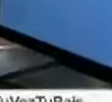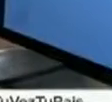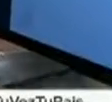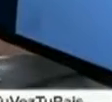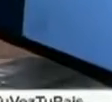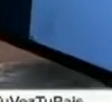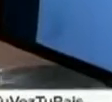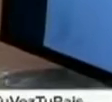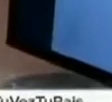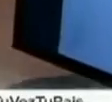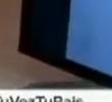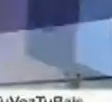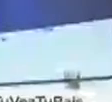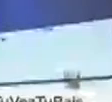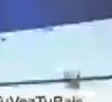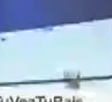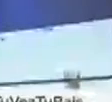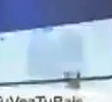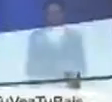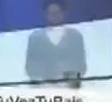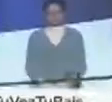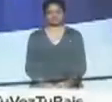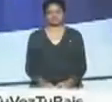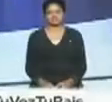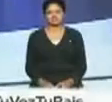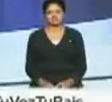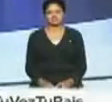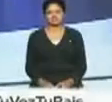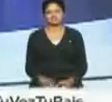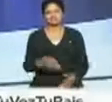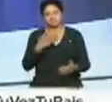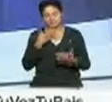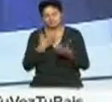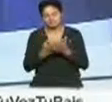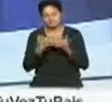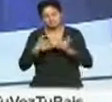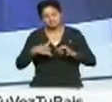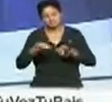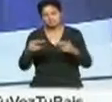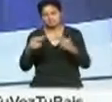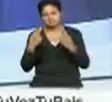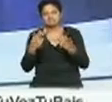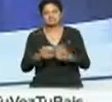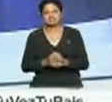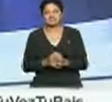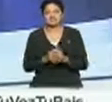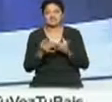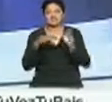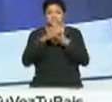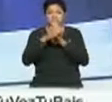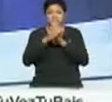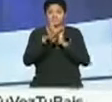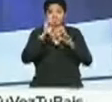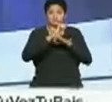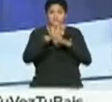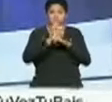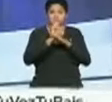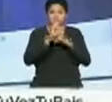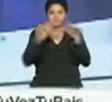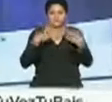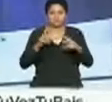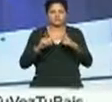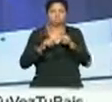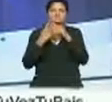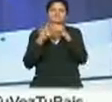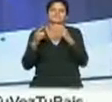Gracias por su amable sintonía. Ban Ecuador cuenta con dos nuevas agencias de atención